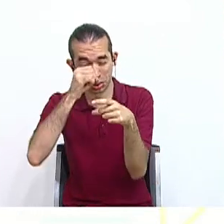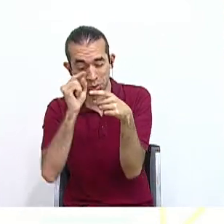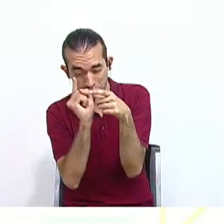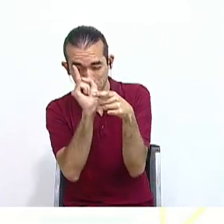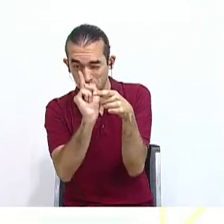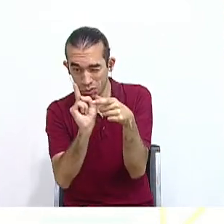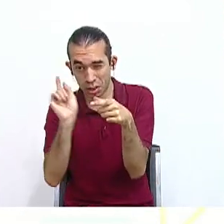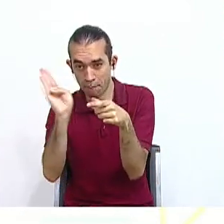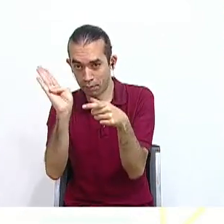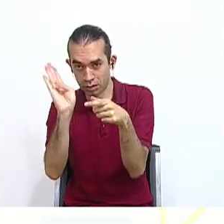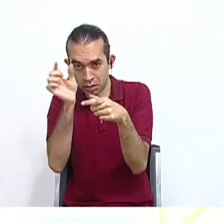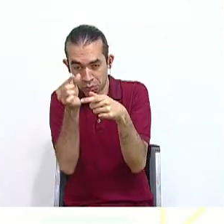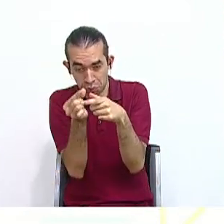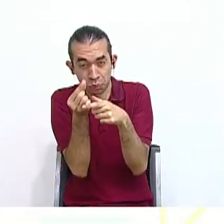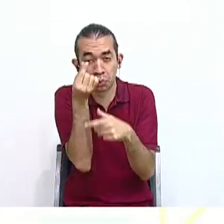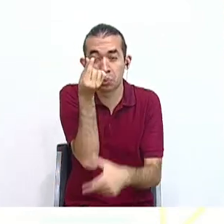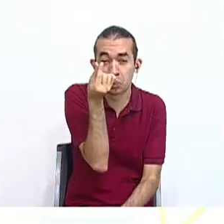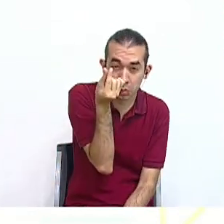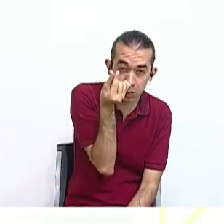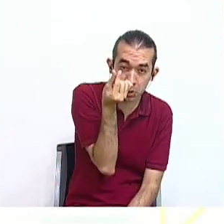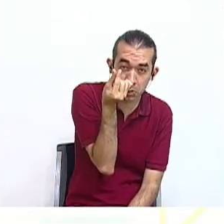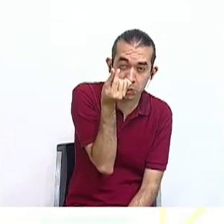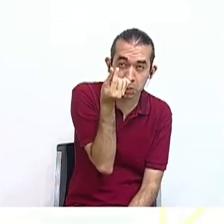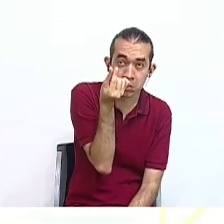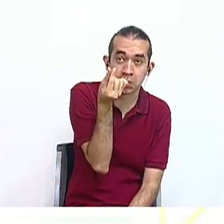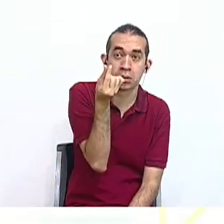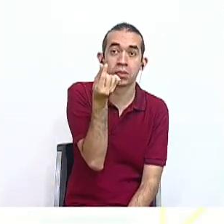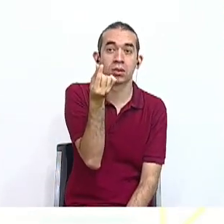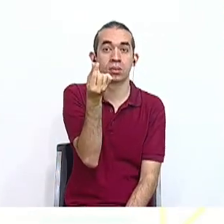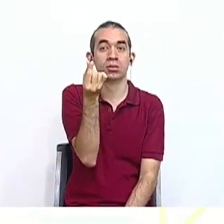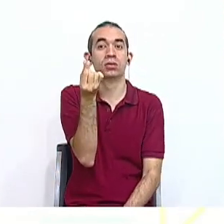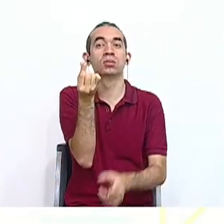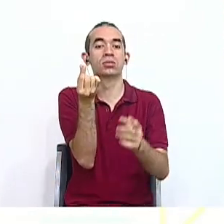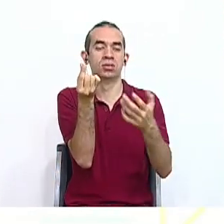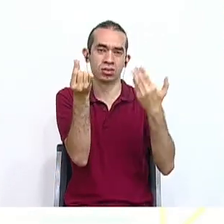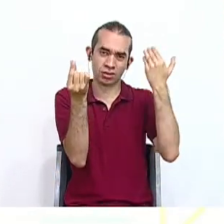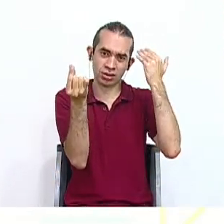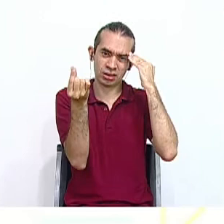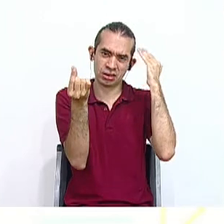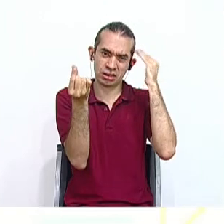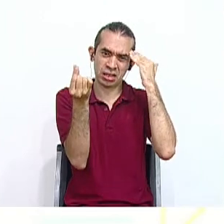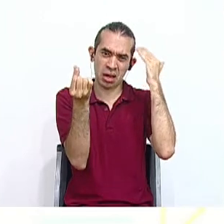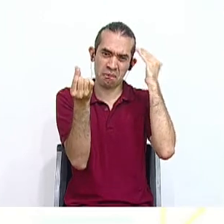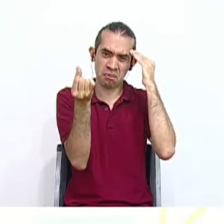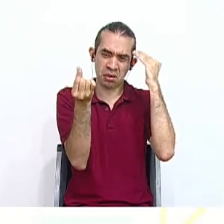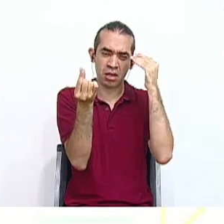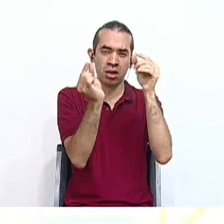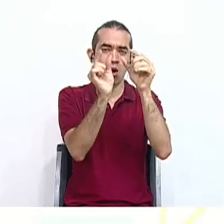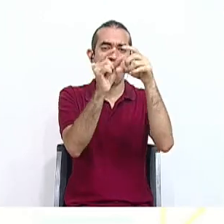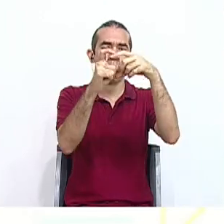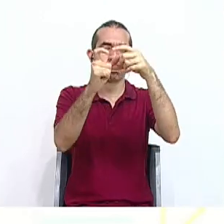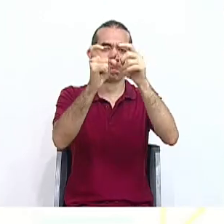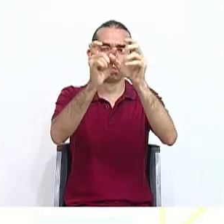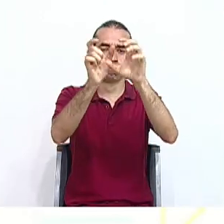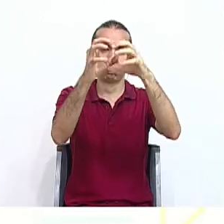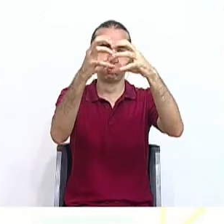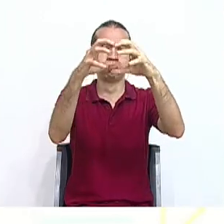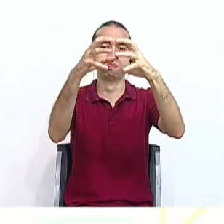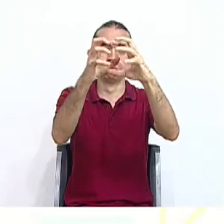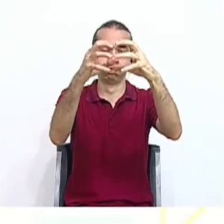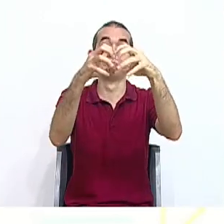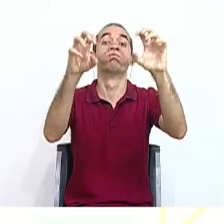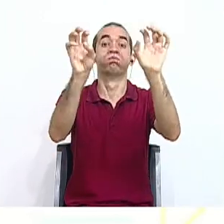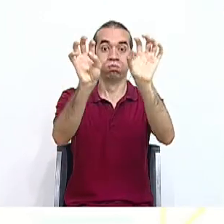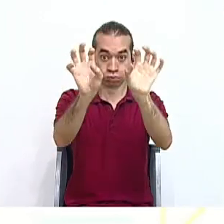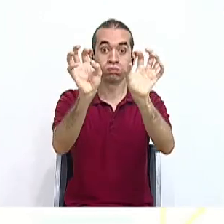¿Está bien? Entonces, va a ocurrir una división celular y esta bacteria se va a dividir en